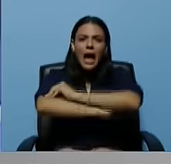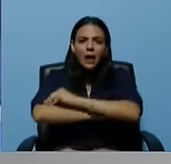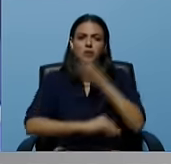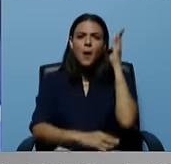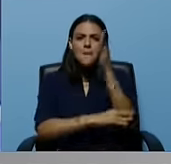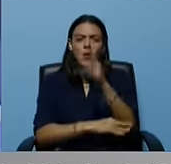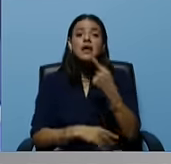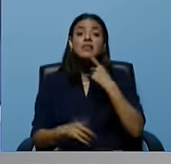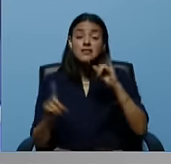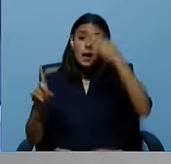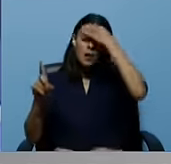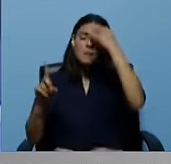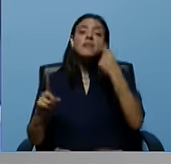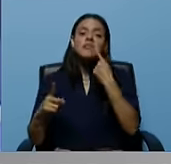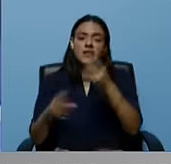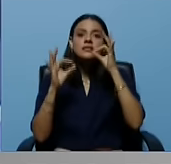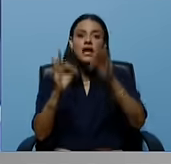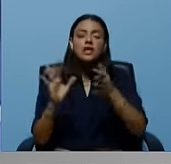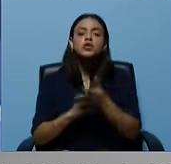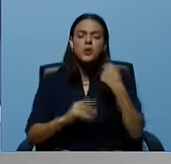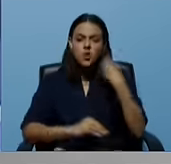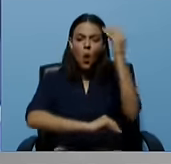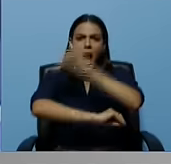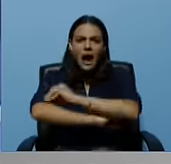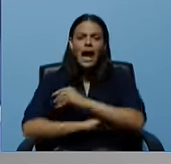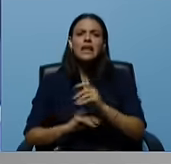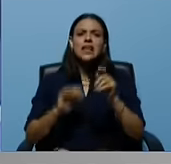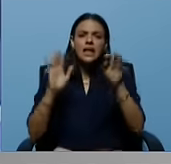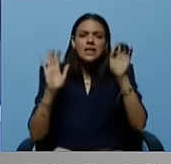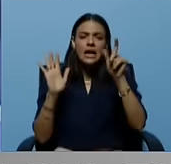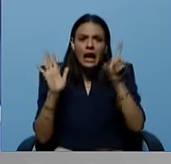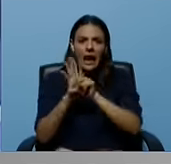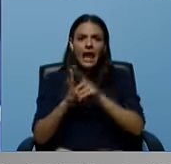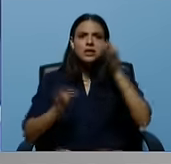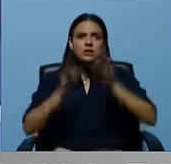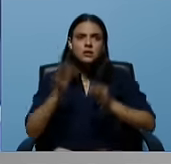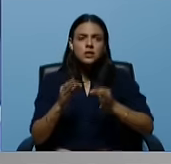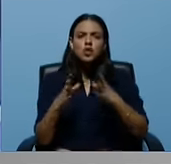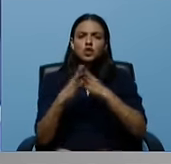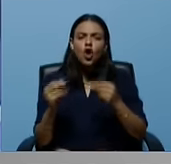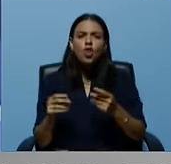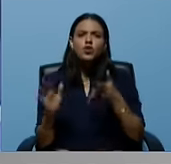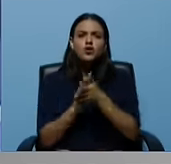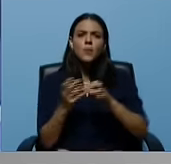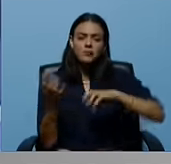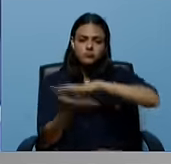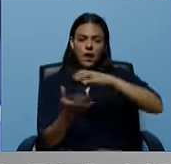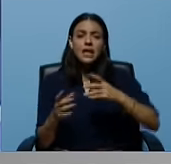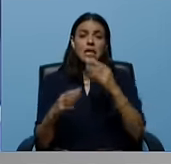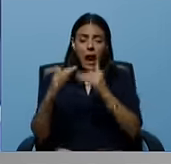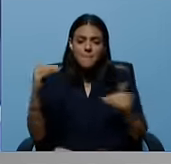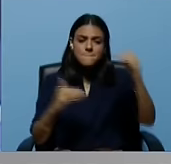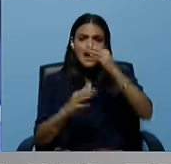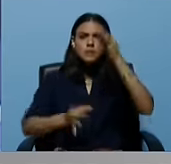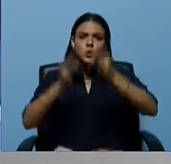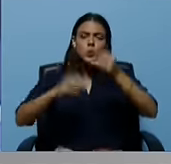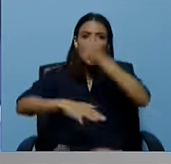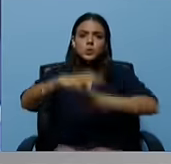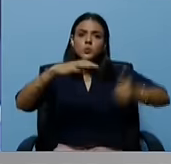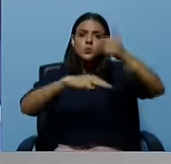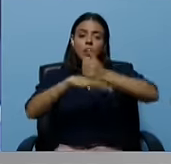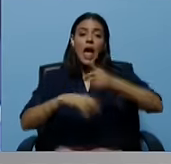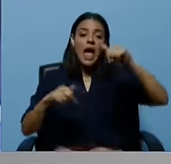González Urrutia dice que acata la sentencia por tratarse de una resolución del máximo tribunal de